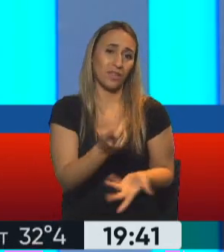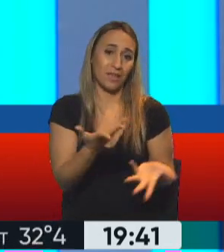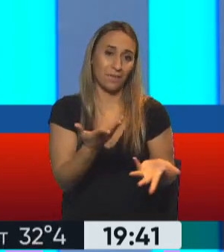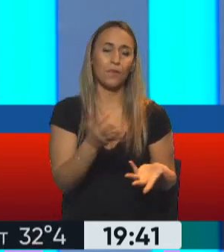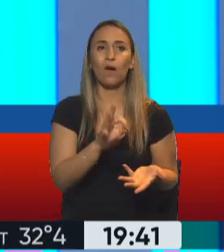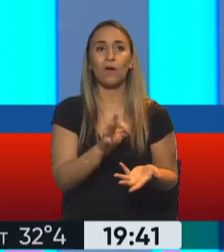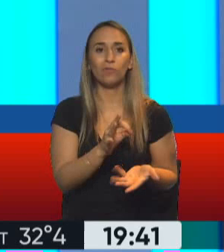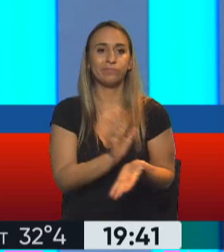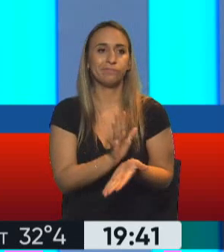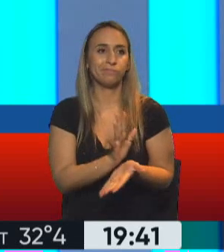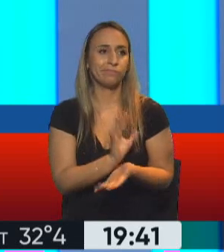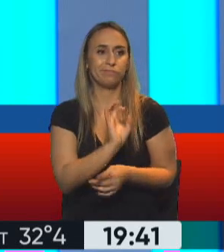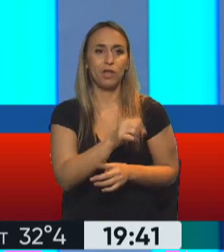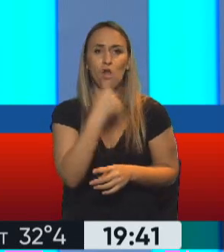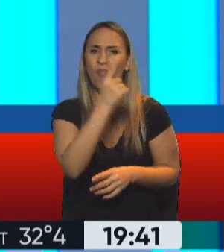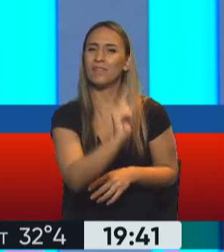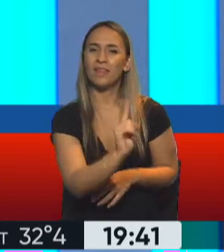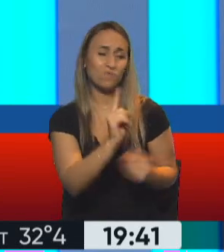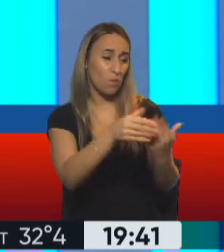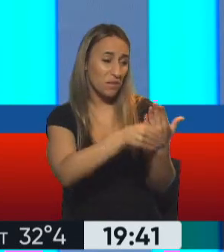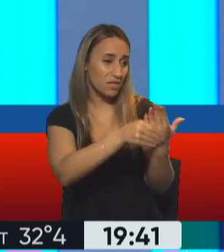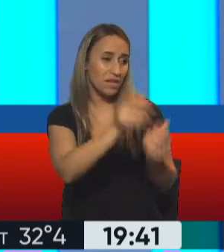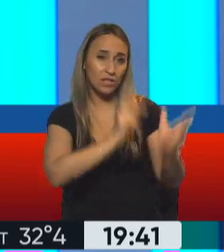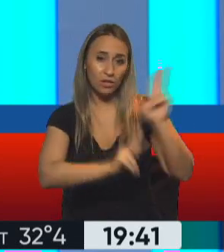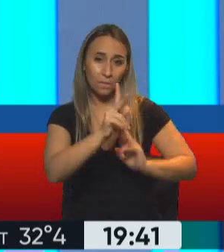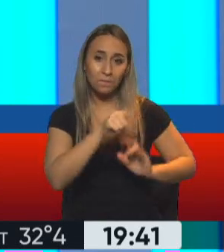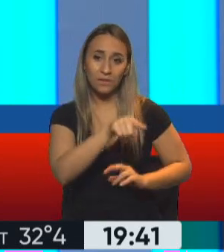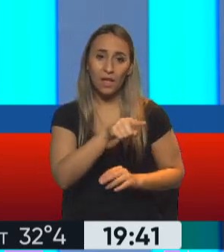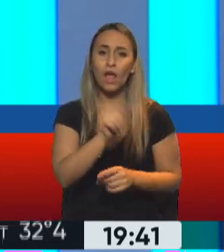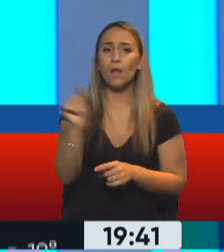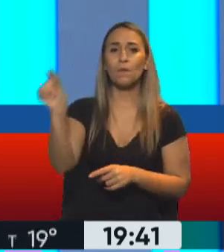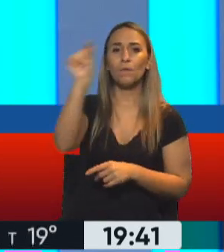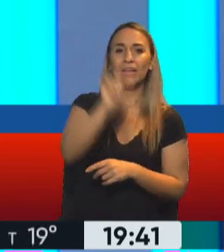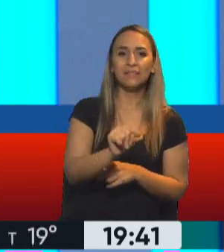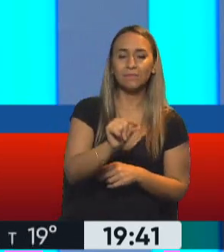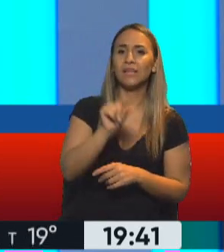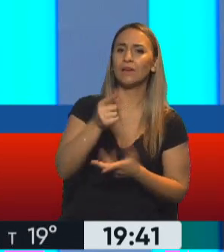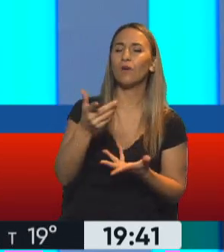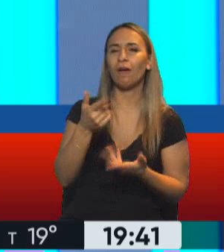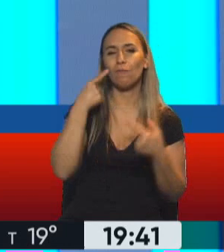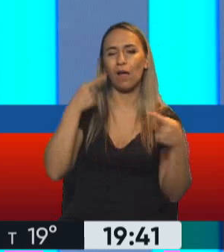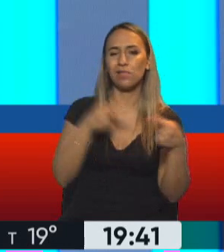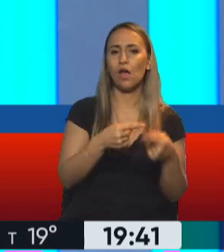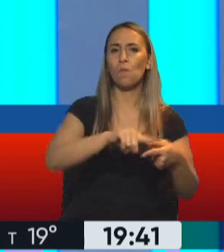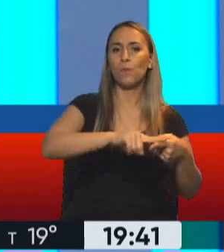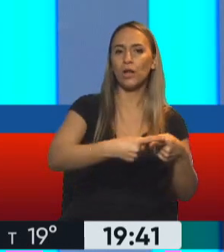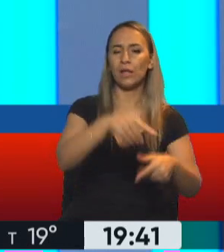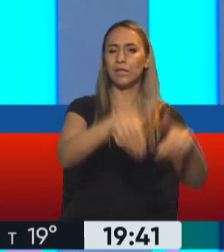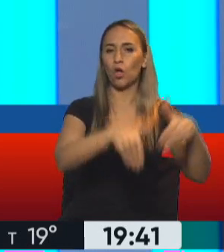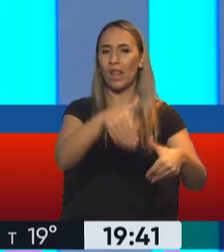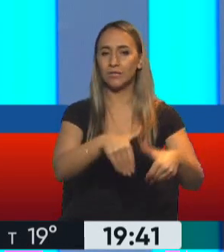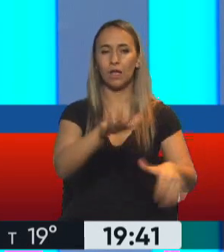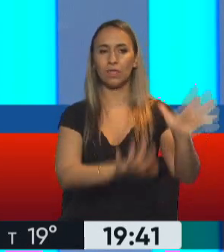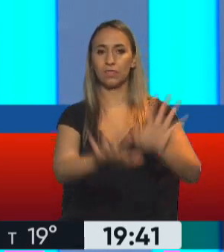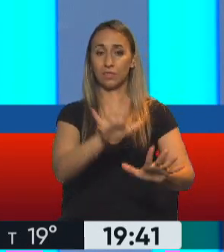en cuenta, de acuerdo a lo que dice el ministro, esta idea de que el préstamo tuvo condimentos políticos, electorales e incluso que se habría salteado, de acuerdo a